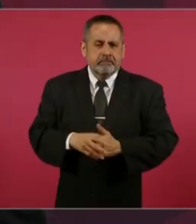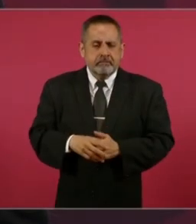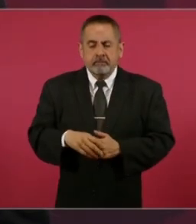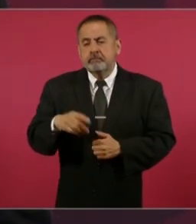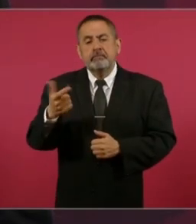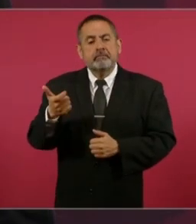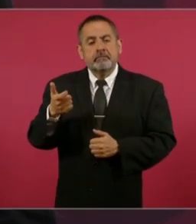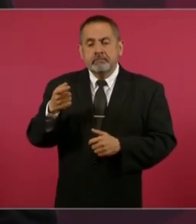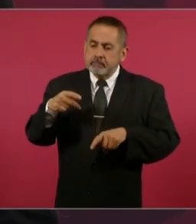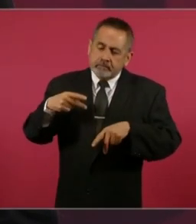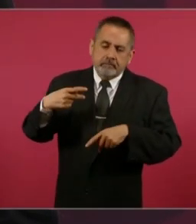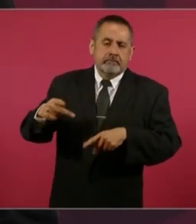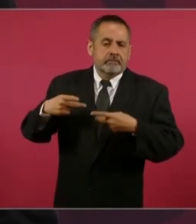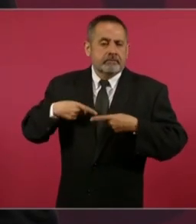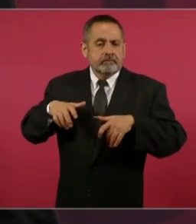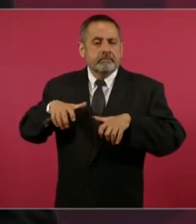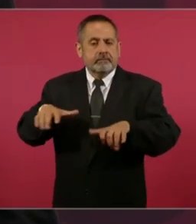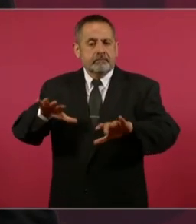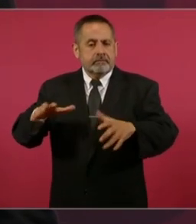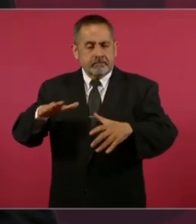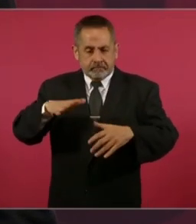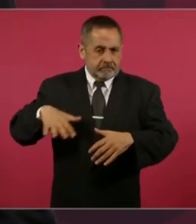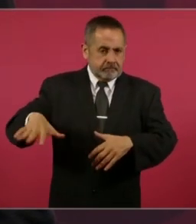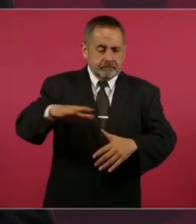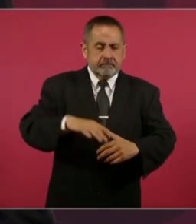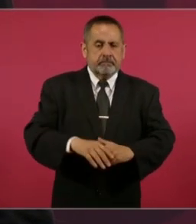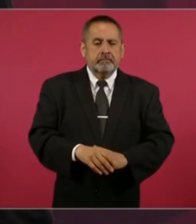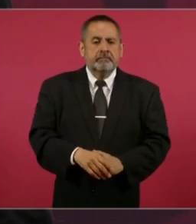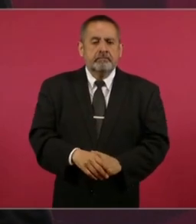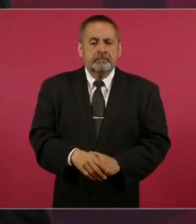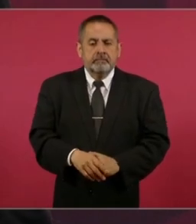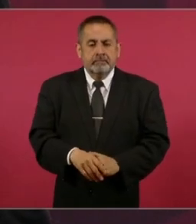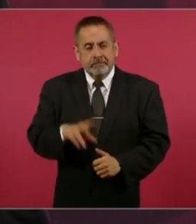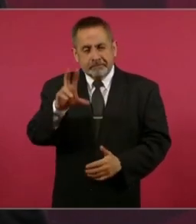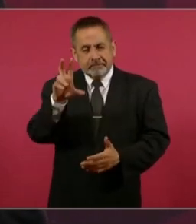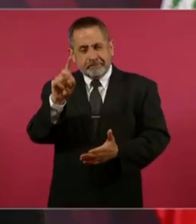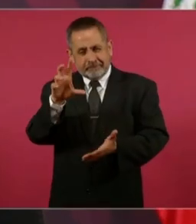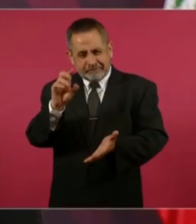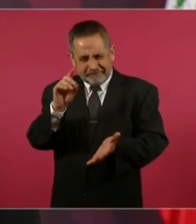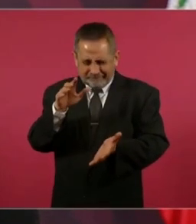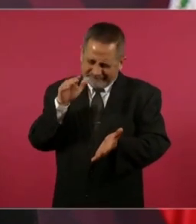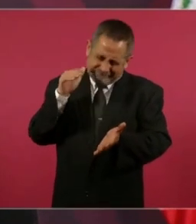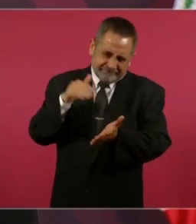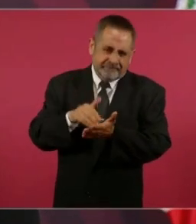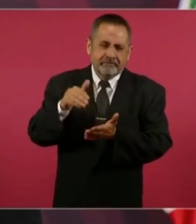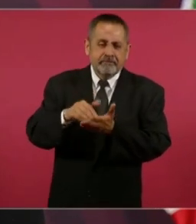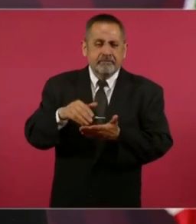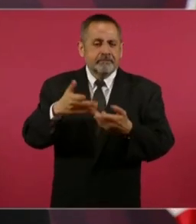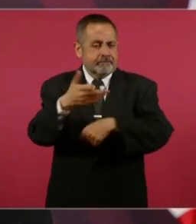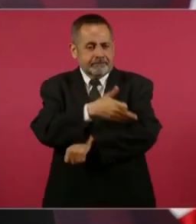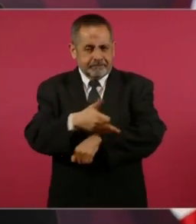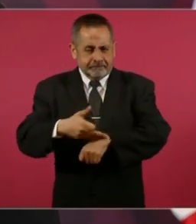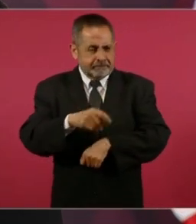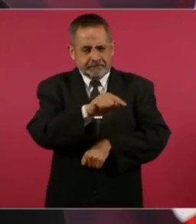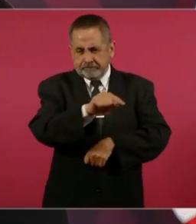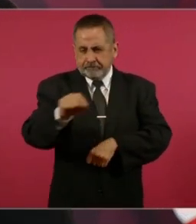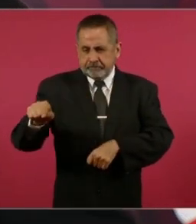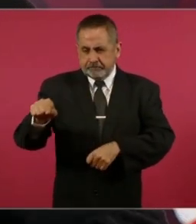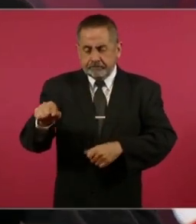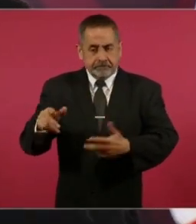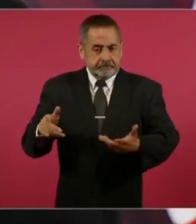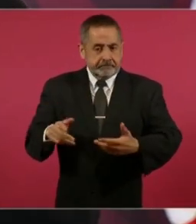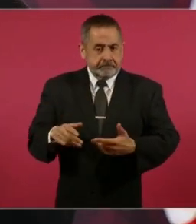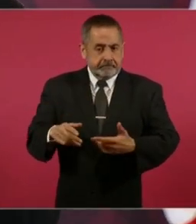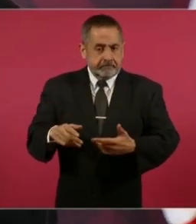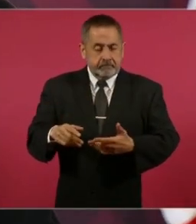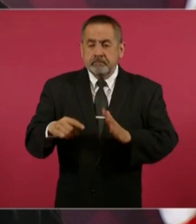dinero del pueblo 30 millones les